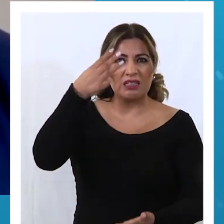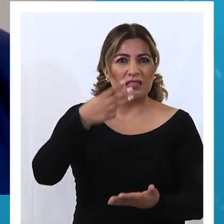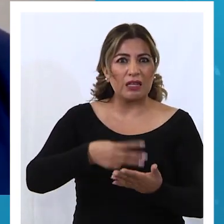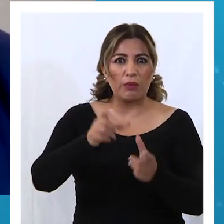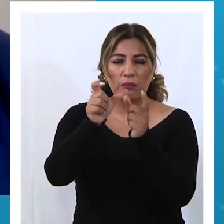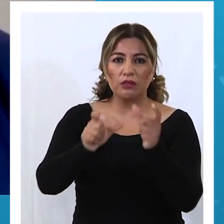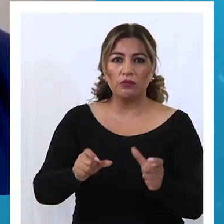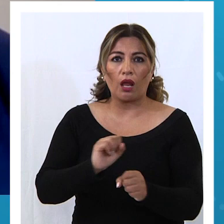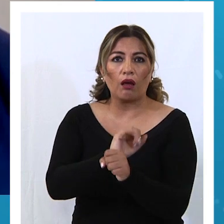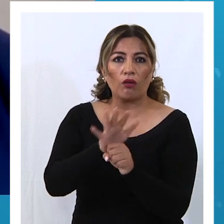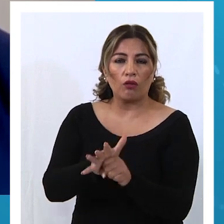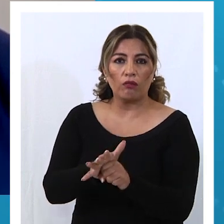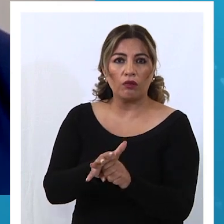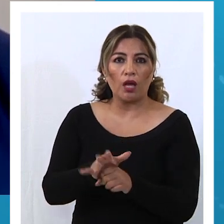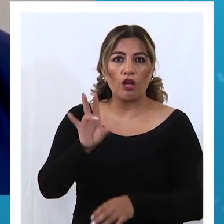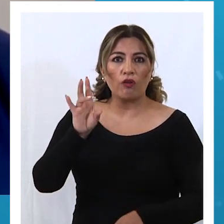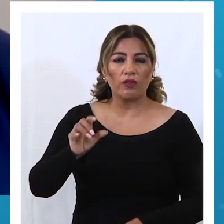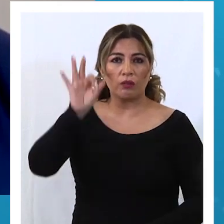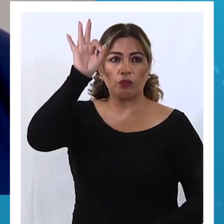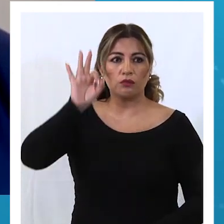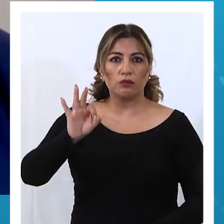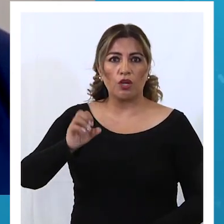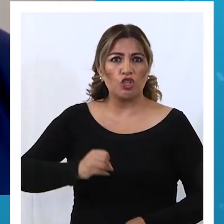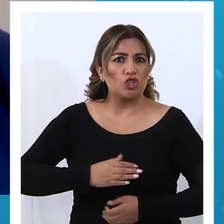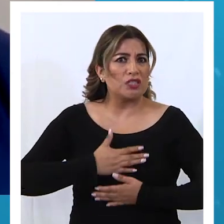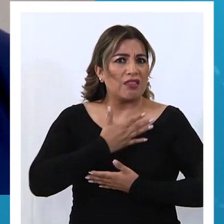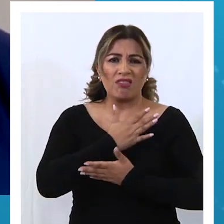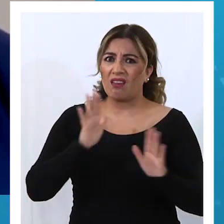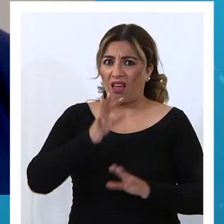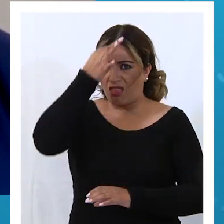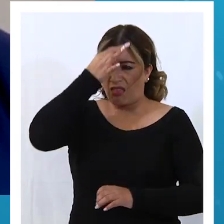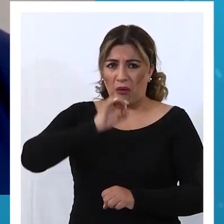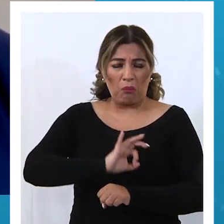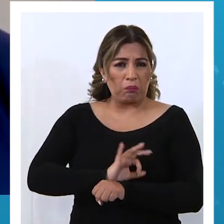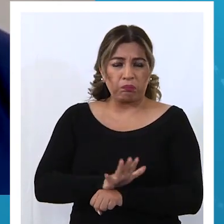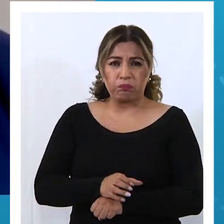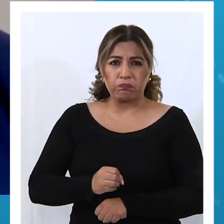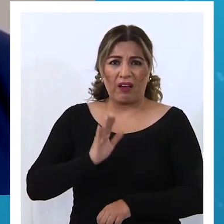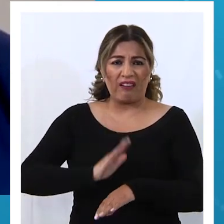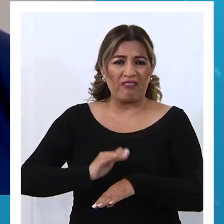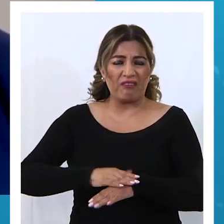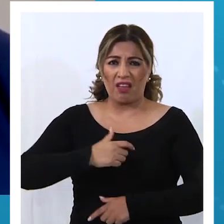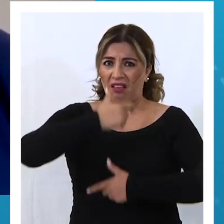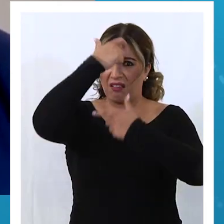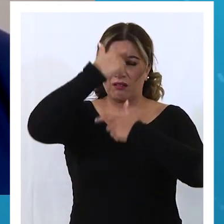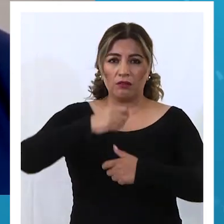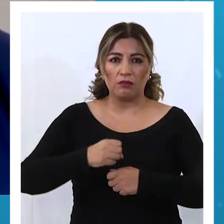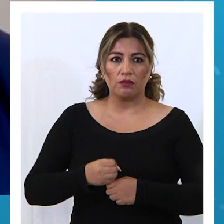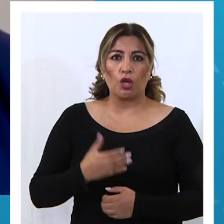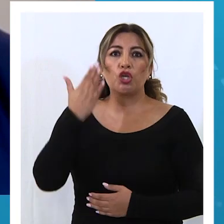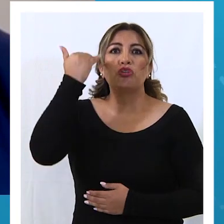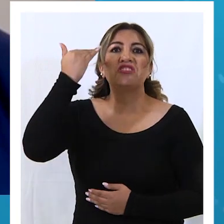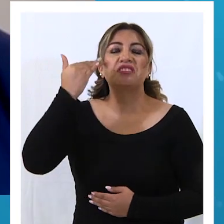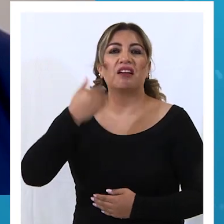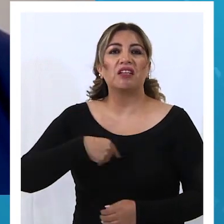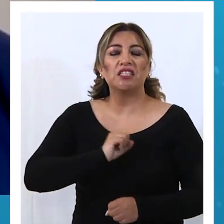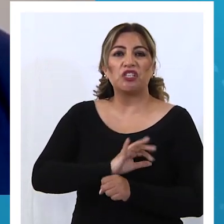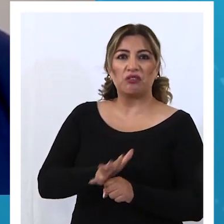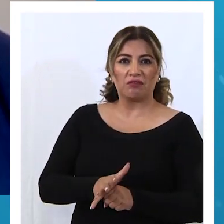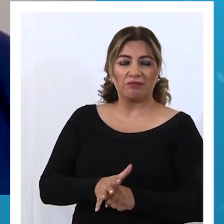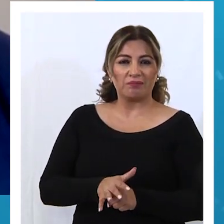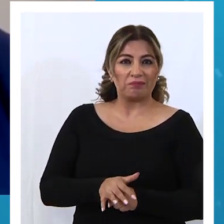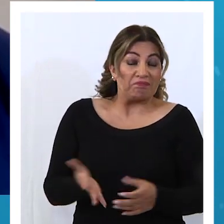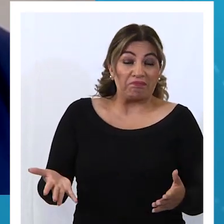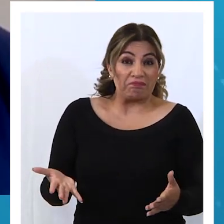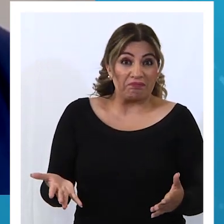3.000 reclusos tenían el COVID y más del 90% eran asintomáticos. Imagínate, más del 90% de las personas ni siquiera sabían que